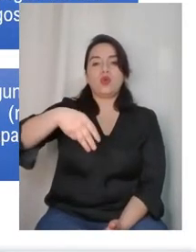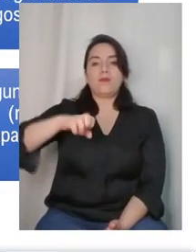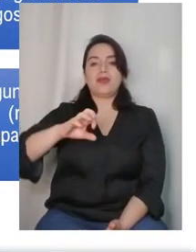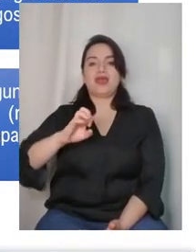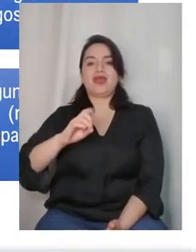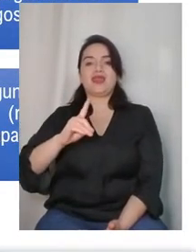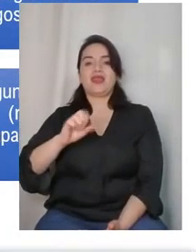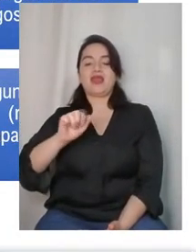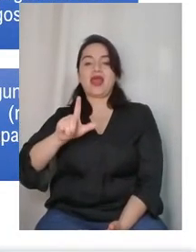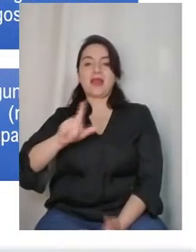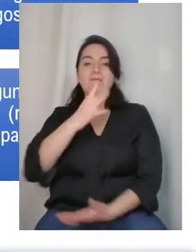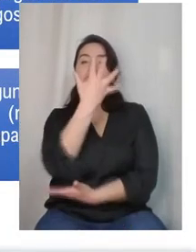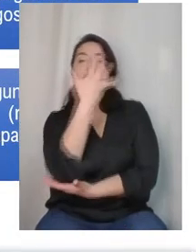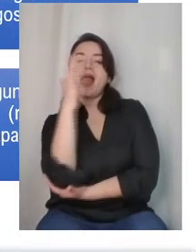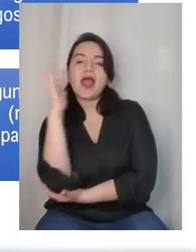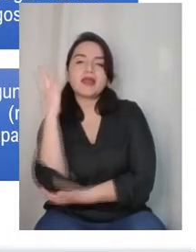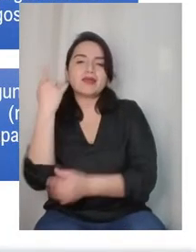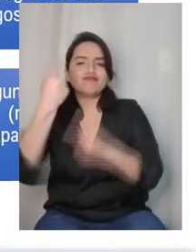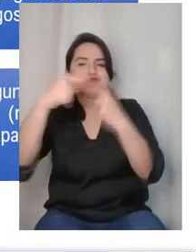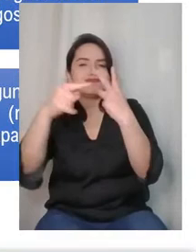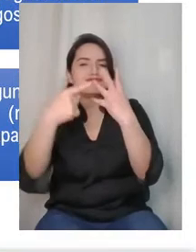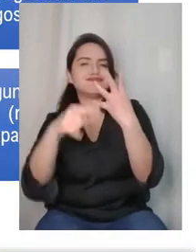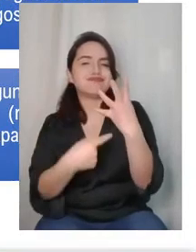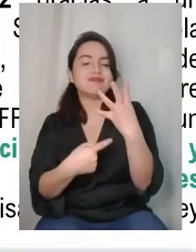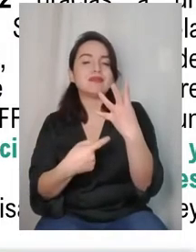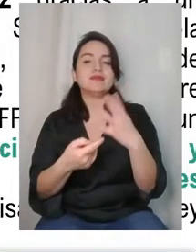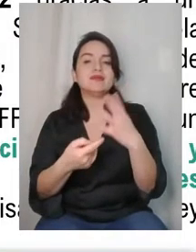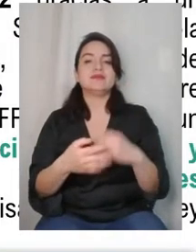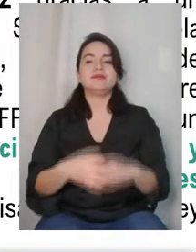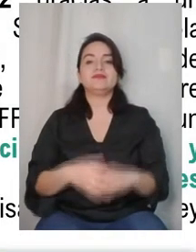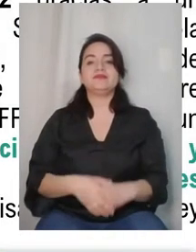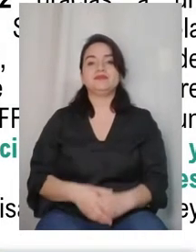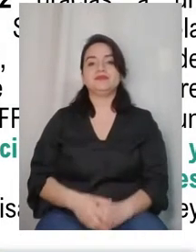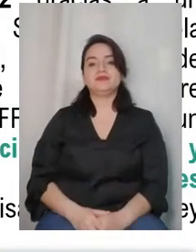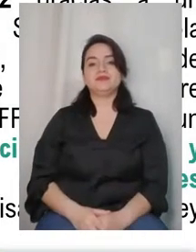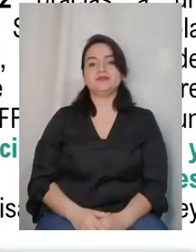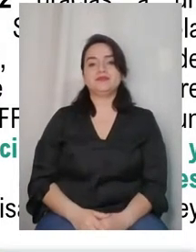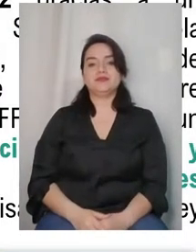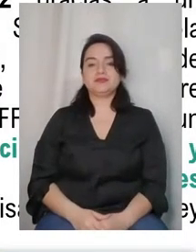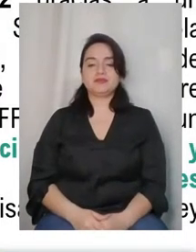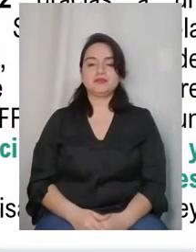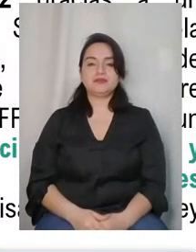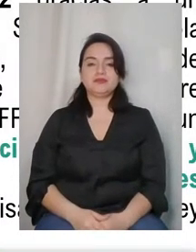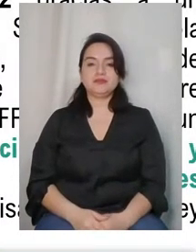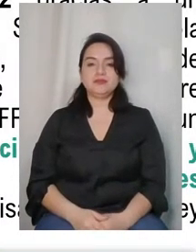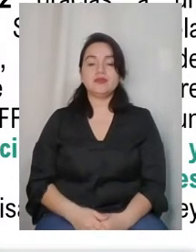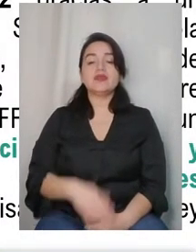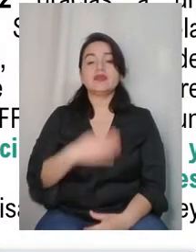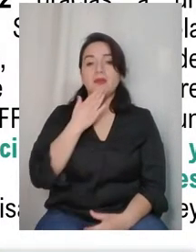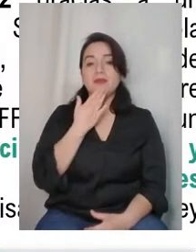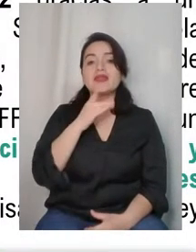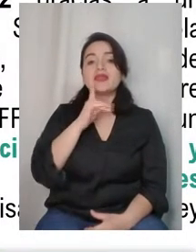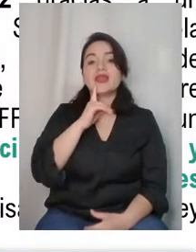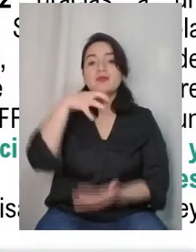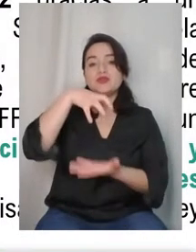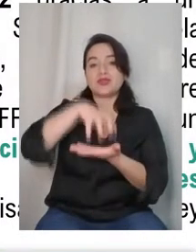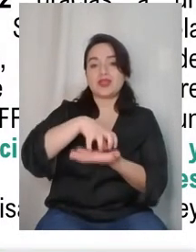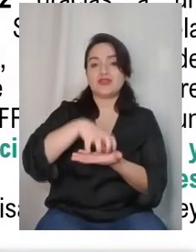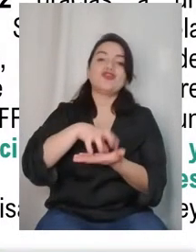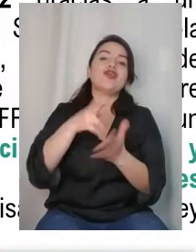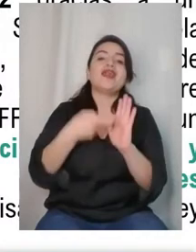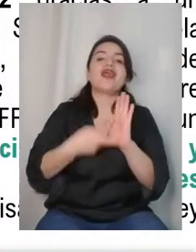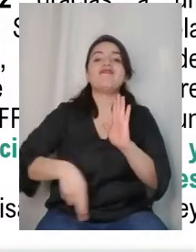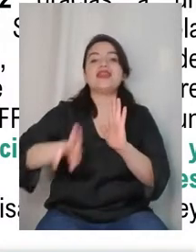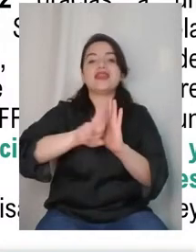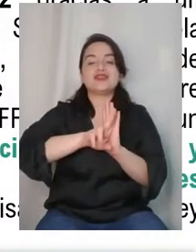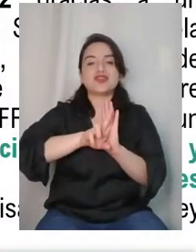Chepu, Laguna del Plateado, Reserva Río Claro. Además, contamos con un centro de rehabilitación de fauna silvestre, Godofredo Stozzi, que